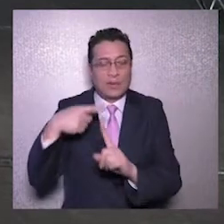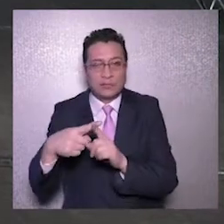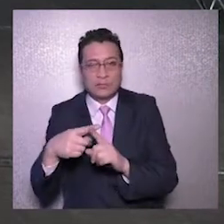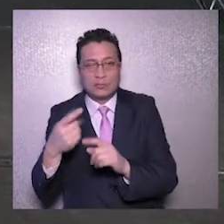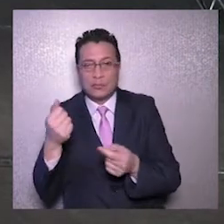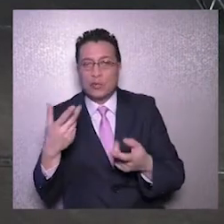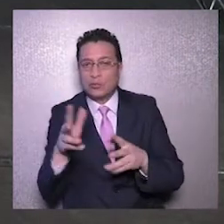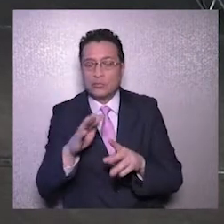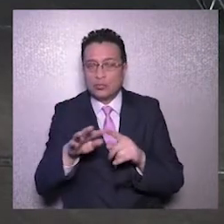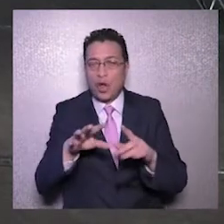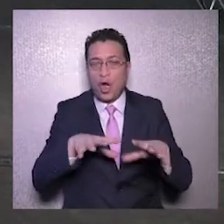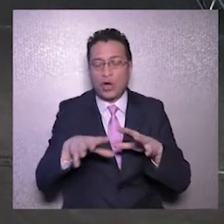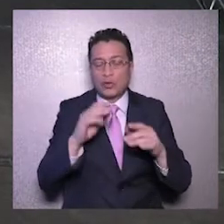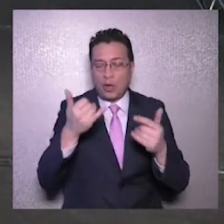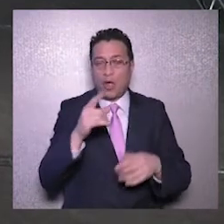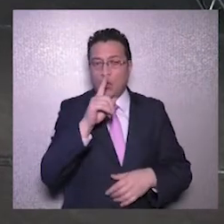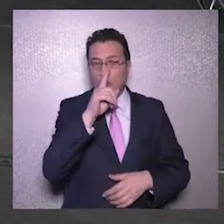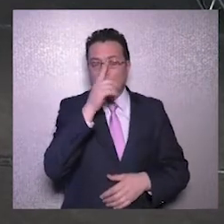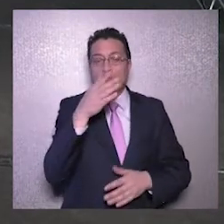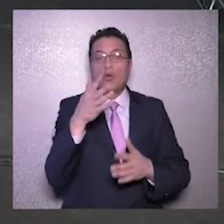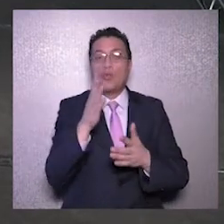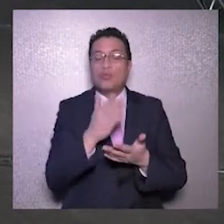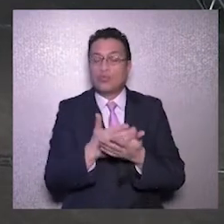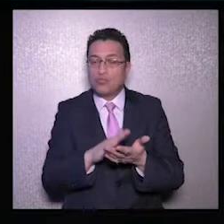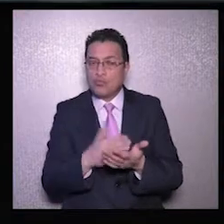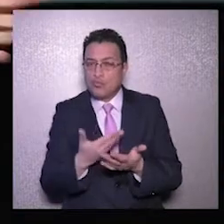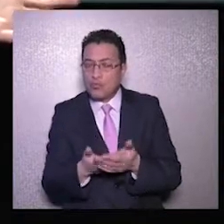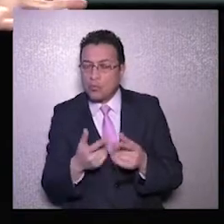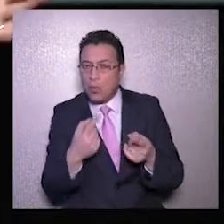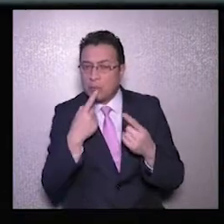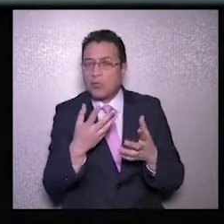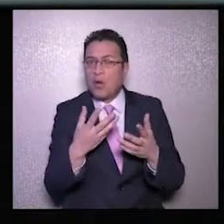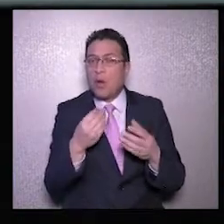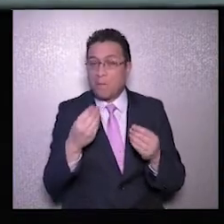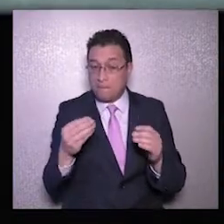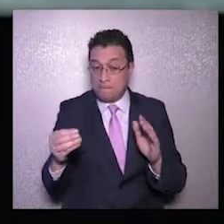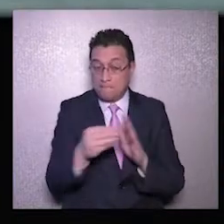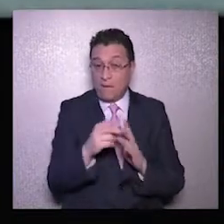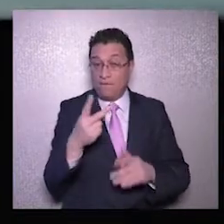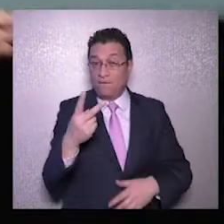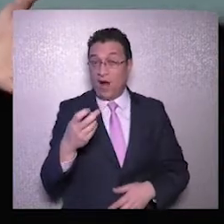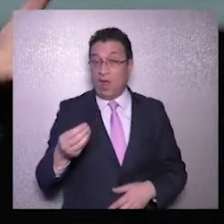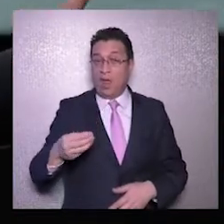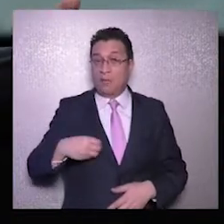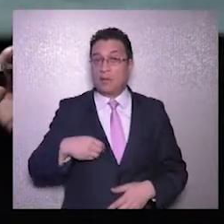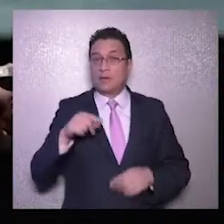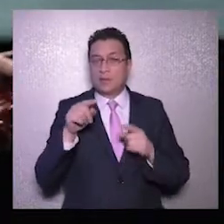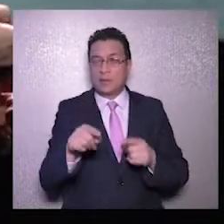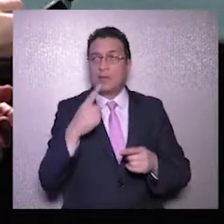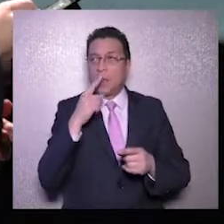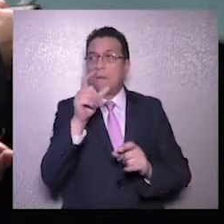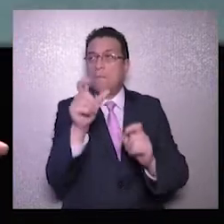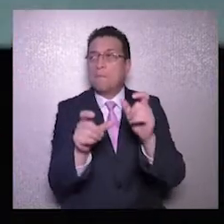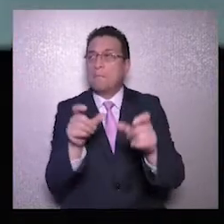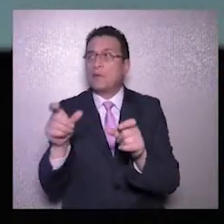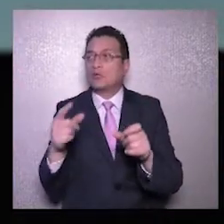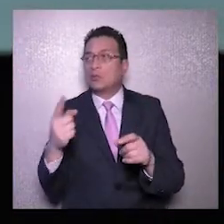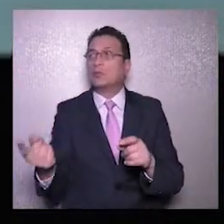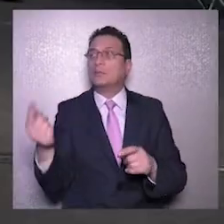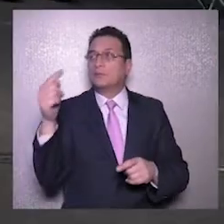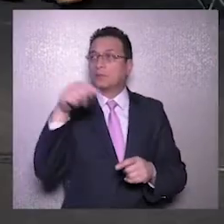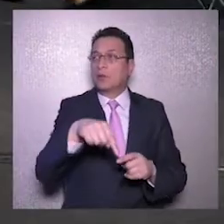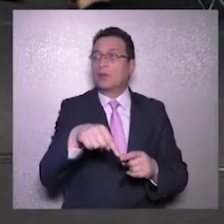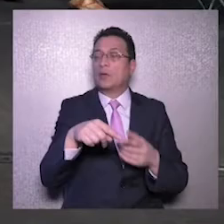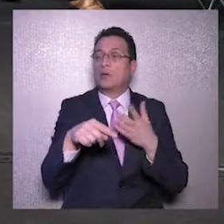que yo habitualmente estoy acostumbrado a utilizar, ¿valdrá la pena implementarlos igual como lo implemento en pacientes que llegan, ¿no es